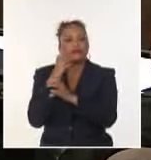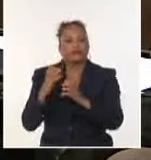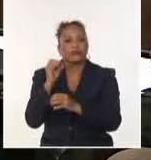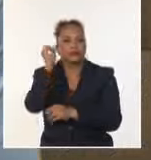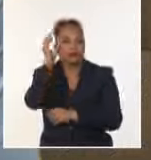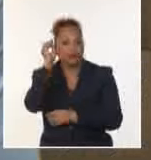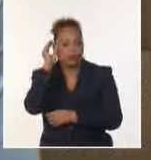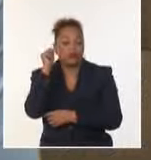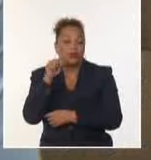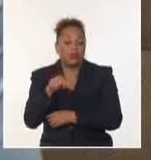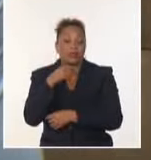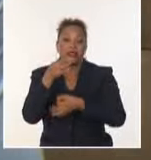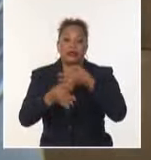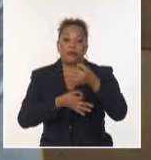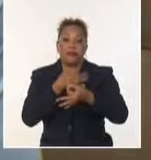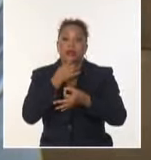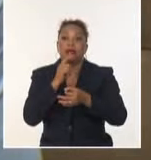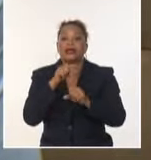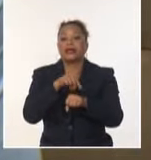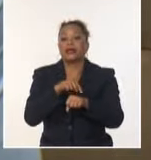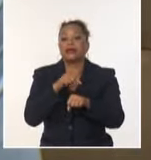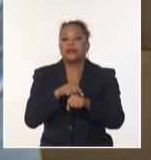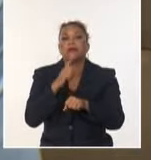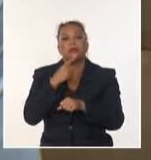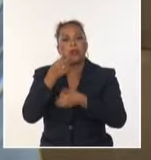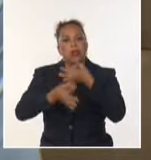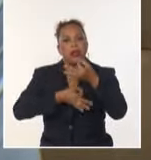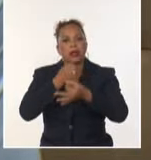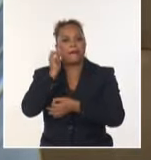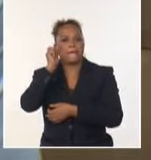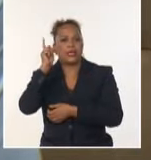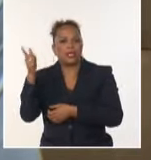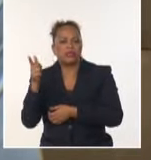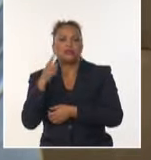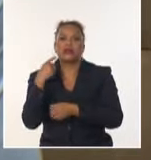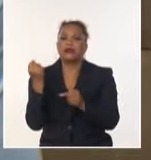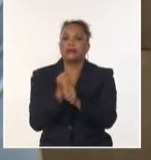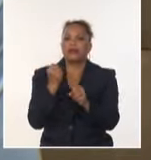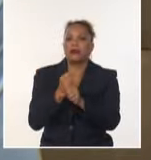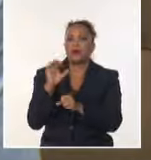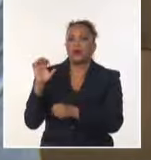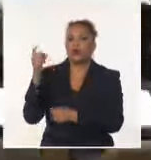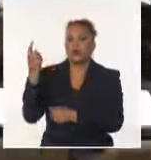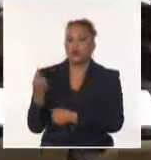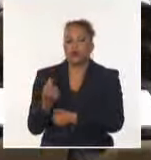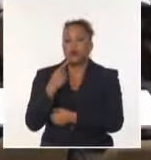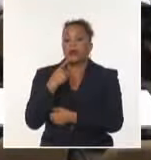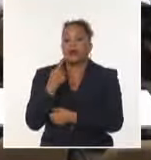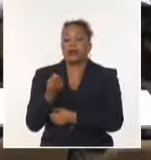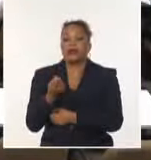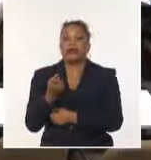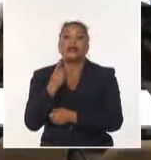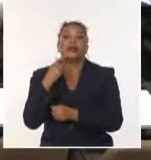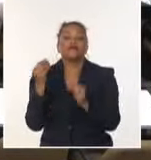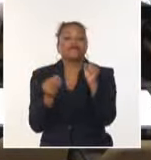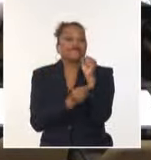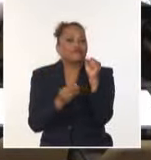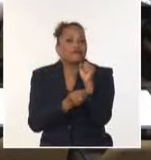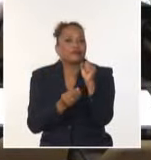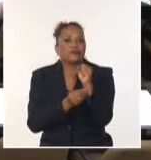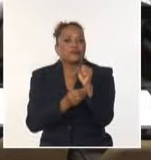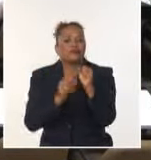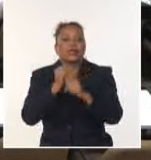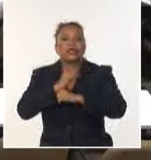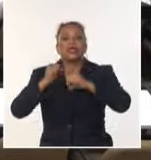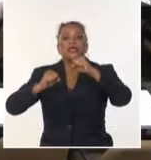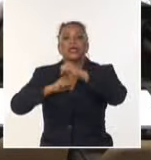sector, al tiempo que se explicaron experiencias en la gestión económica a partir de la descentralización y el fortalecimiento de las